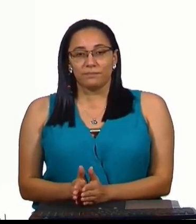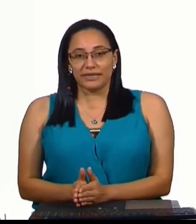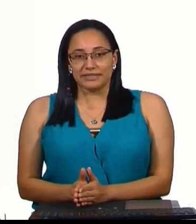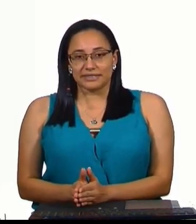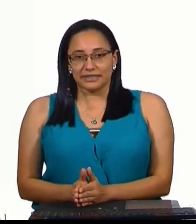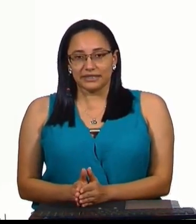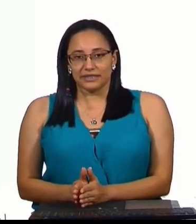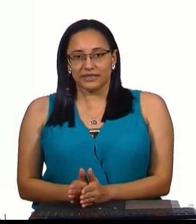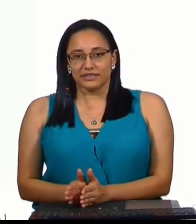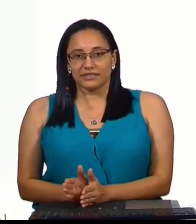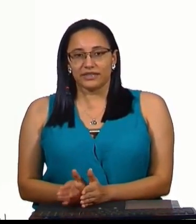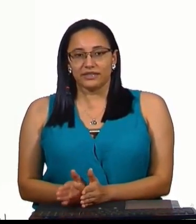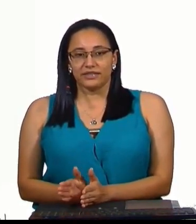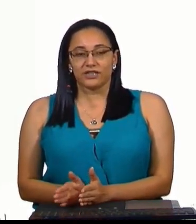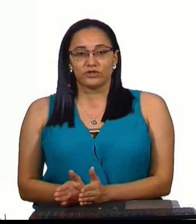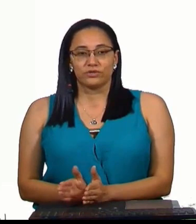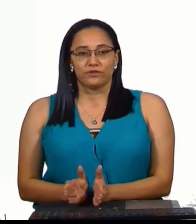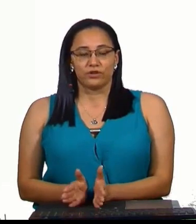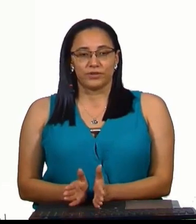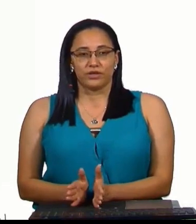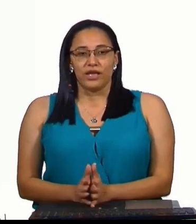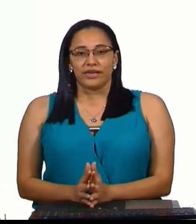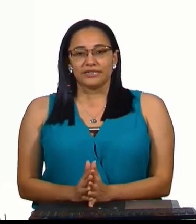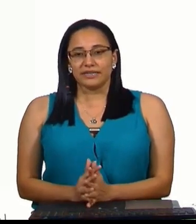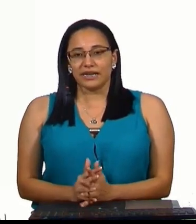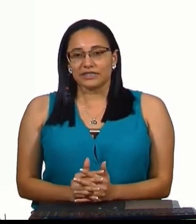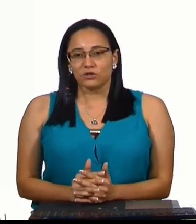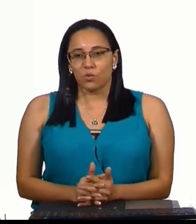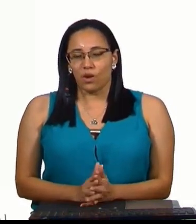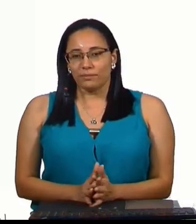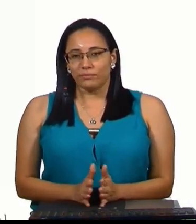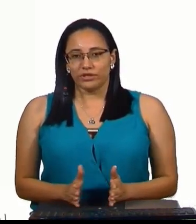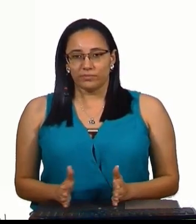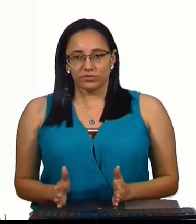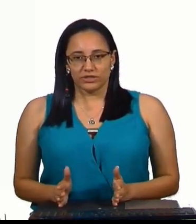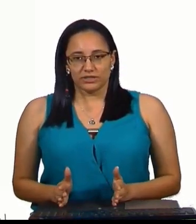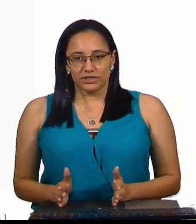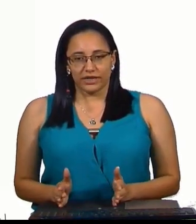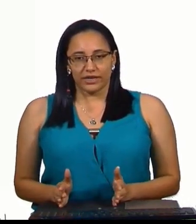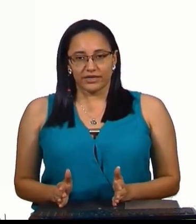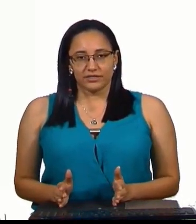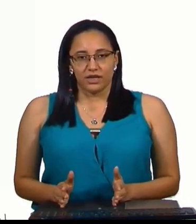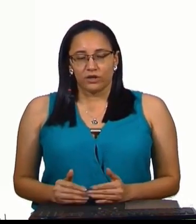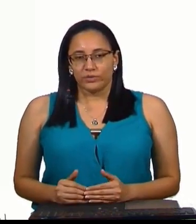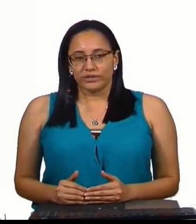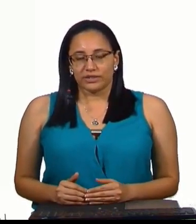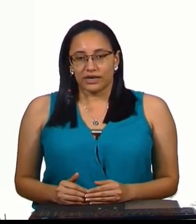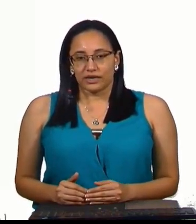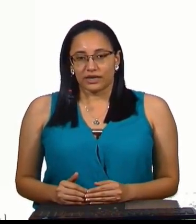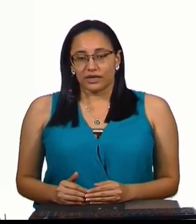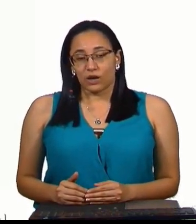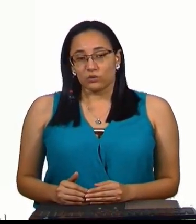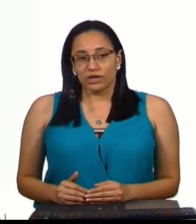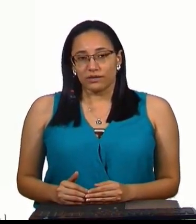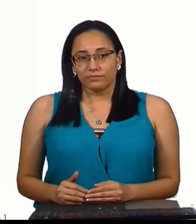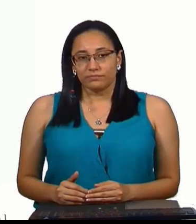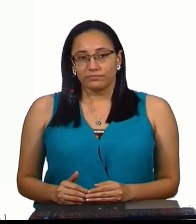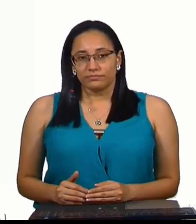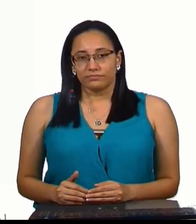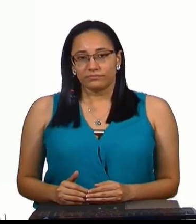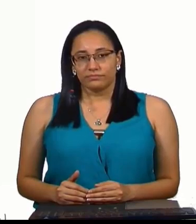both amazing yet deadly natural phenomena. En este caso, ¿cuál podríamos decir que es nuestra